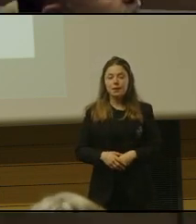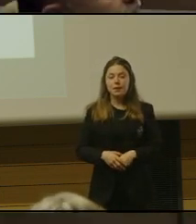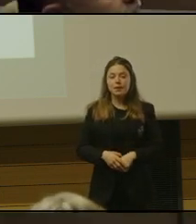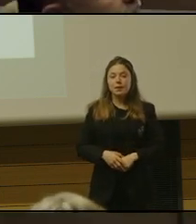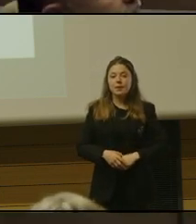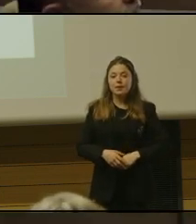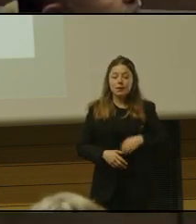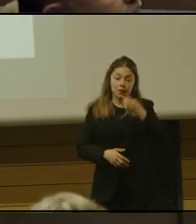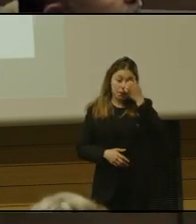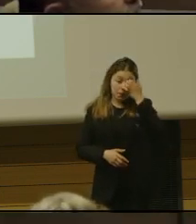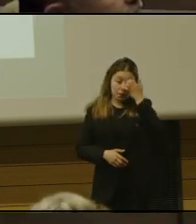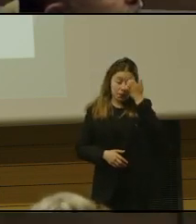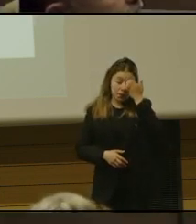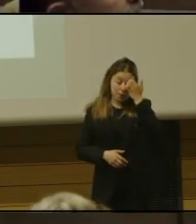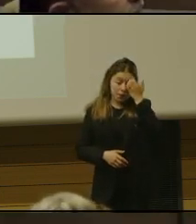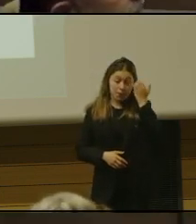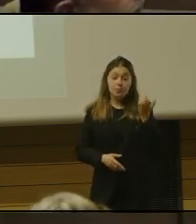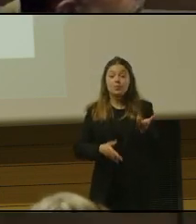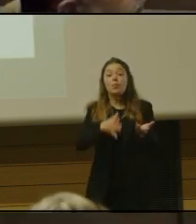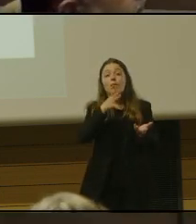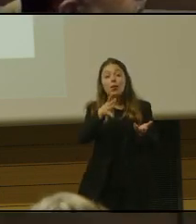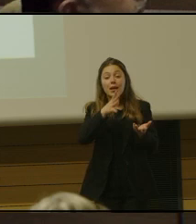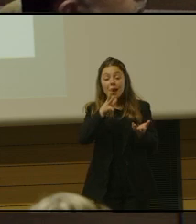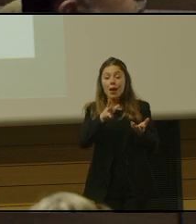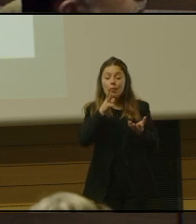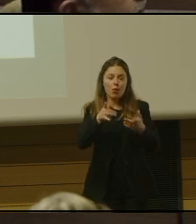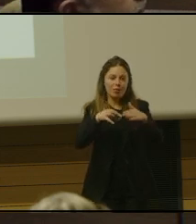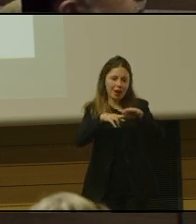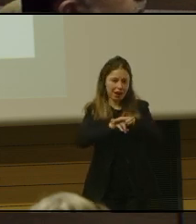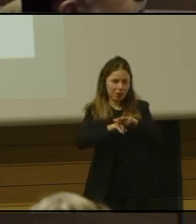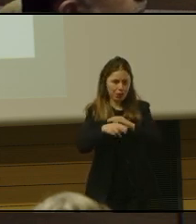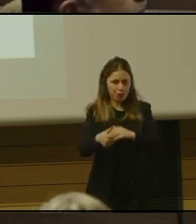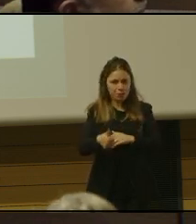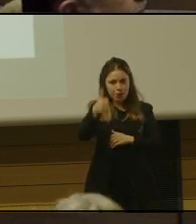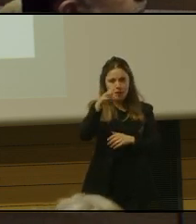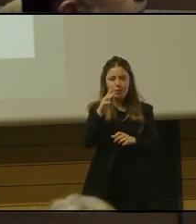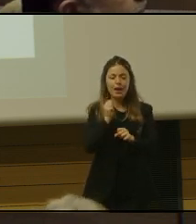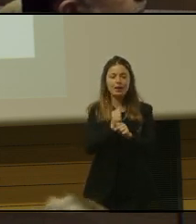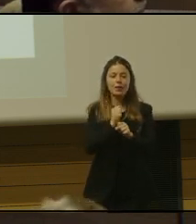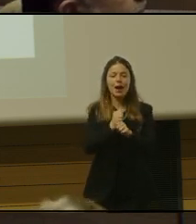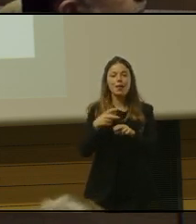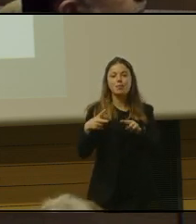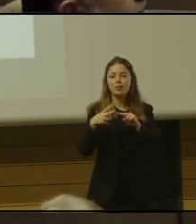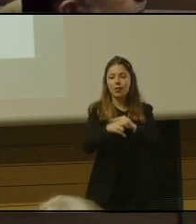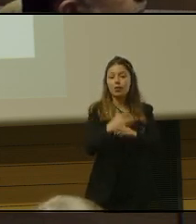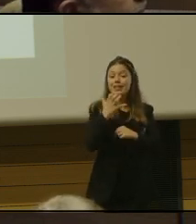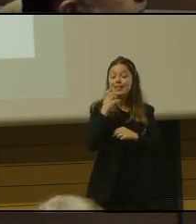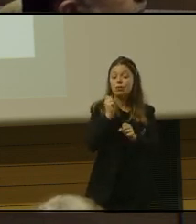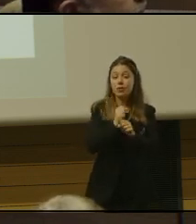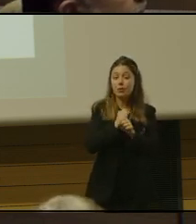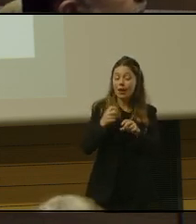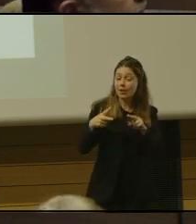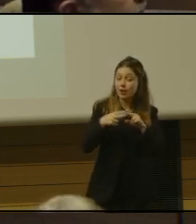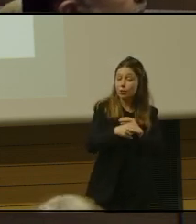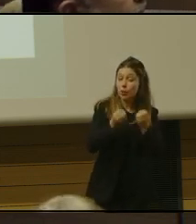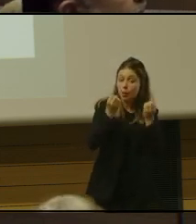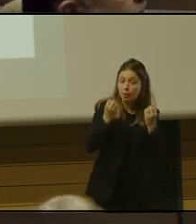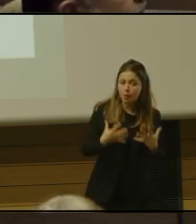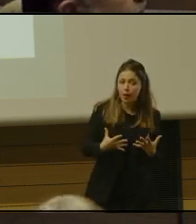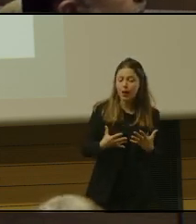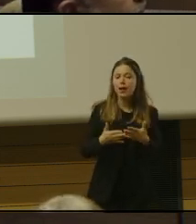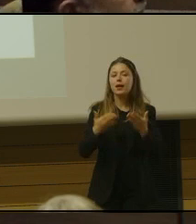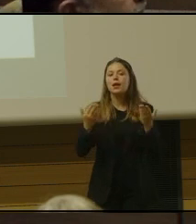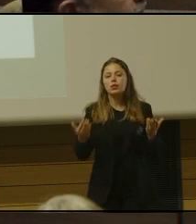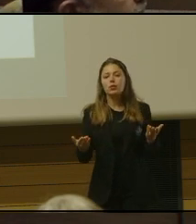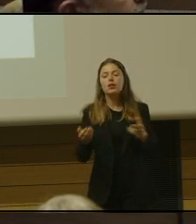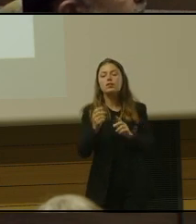¿Y por qué pasa todo? Bueno, pues por más recursos para trabajar en prevención. Y si tú trabajas bien en prevención con recursos, entonces lo